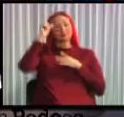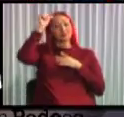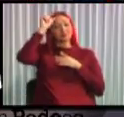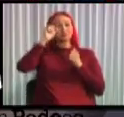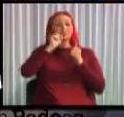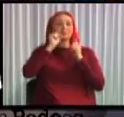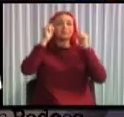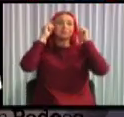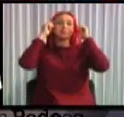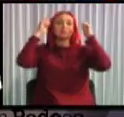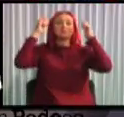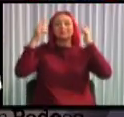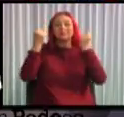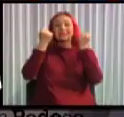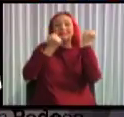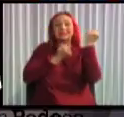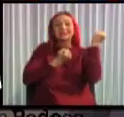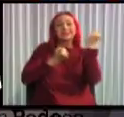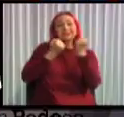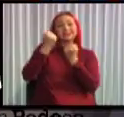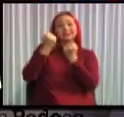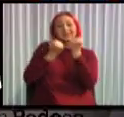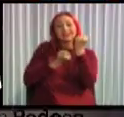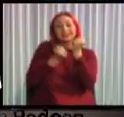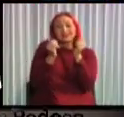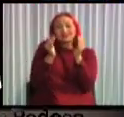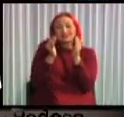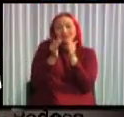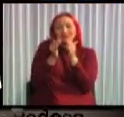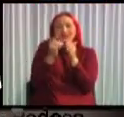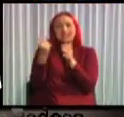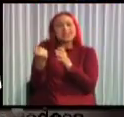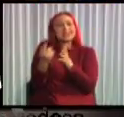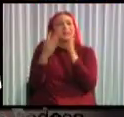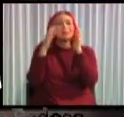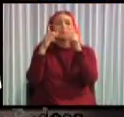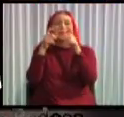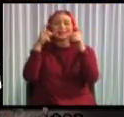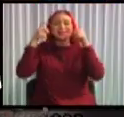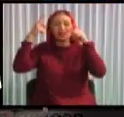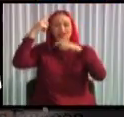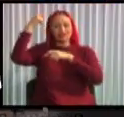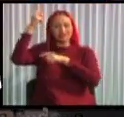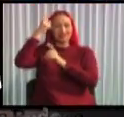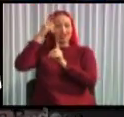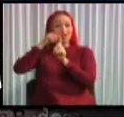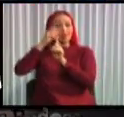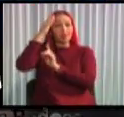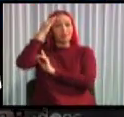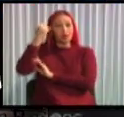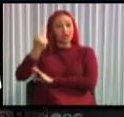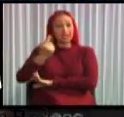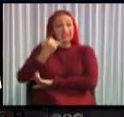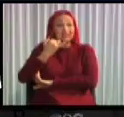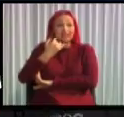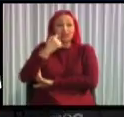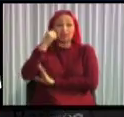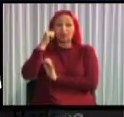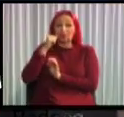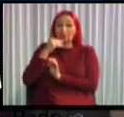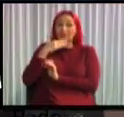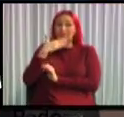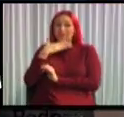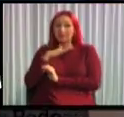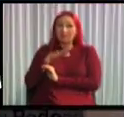la nostalgia de un carrito de estos y dice, el carro que siempre soñé. ¿Por qué? Porque si no recuerdo